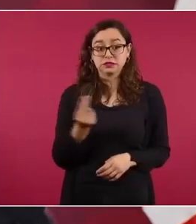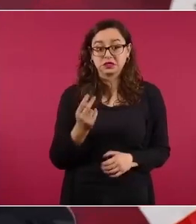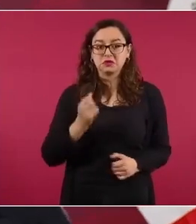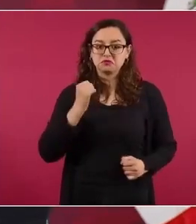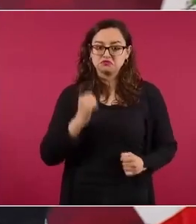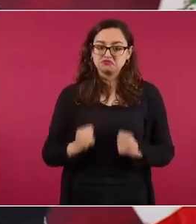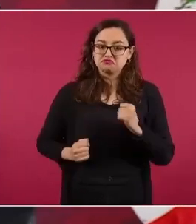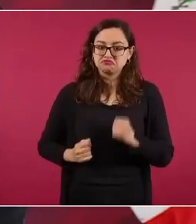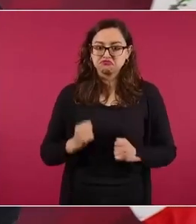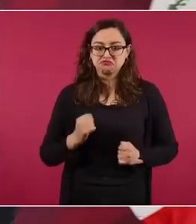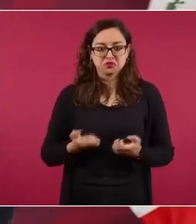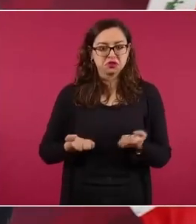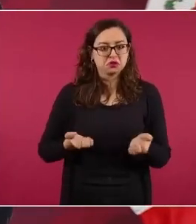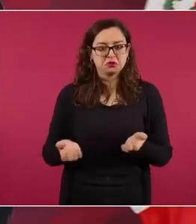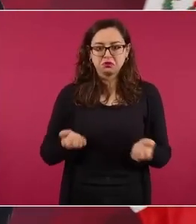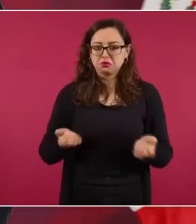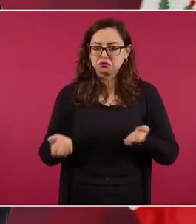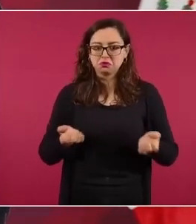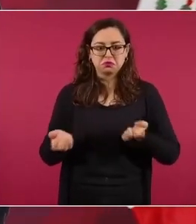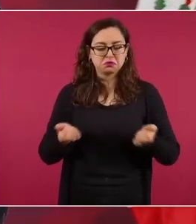hacer ejercicio